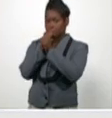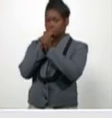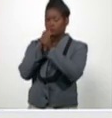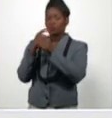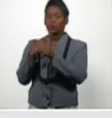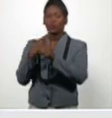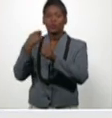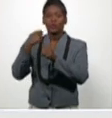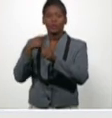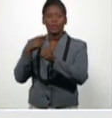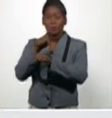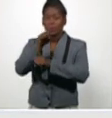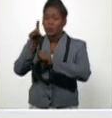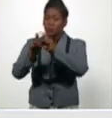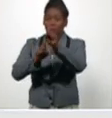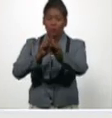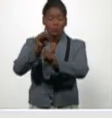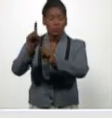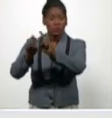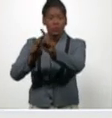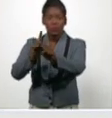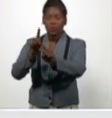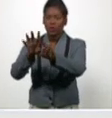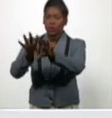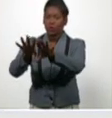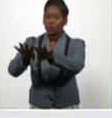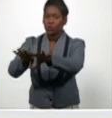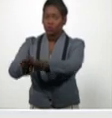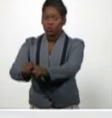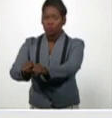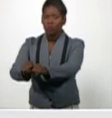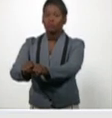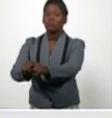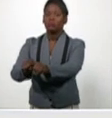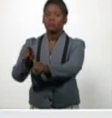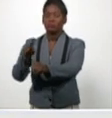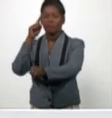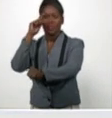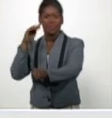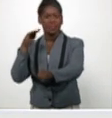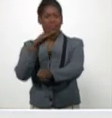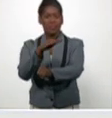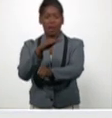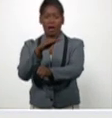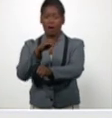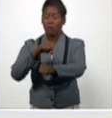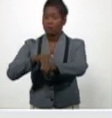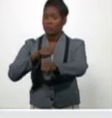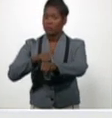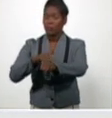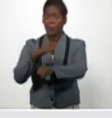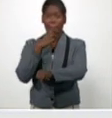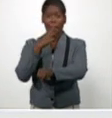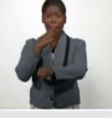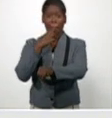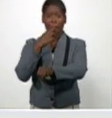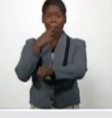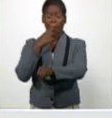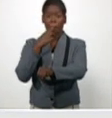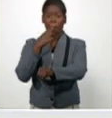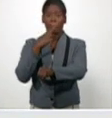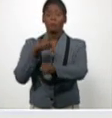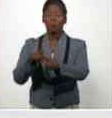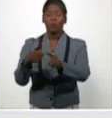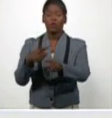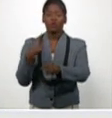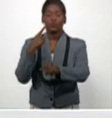nosotros detectarlo rápidamente, accionar rápidamente, ingresarlo. Si tiene riesgo en salas de alto riesgo que también se